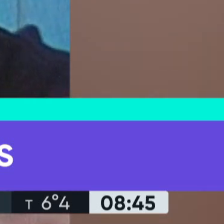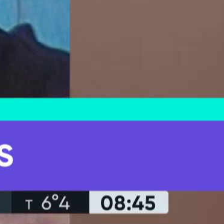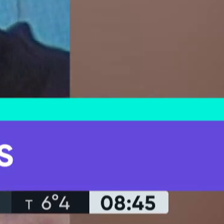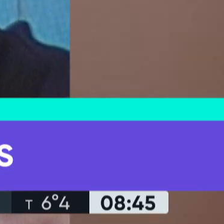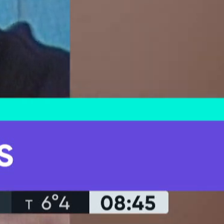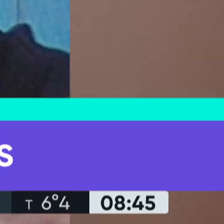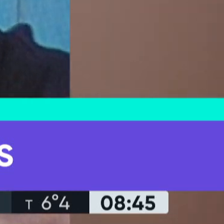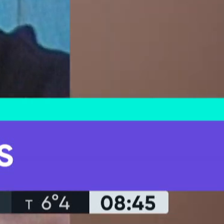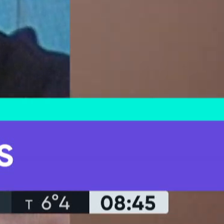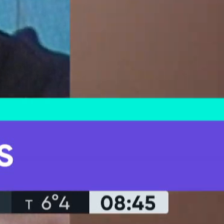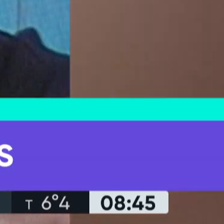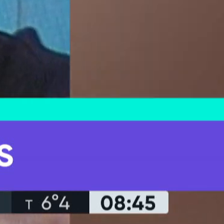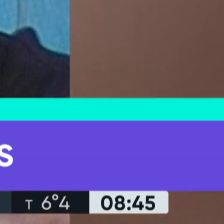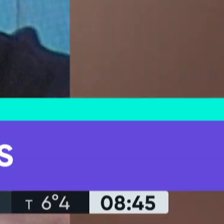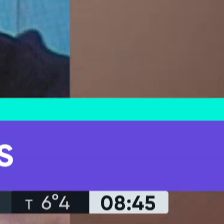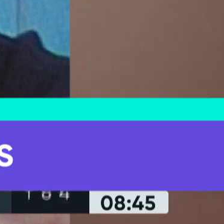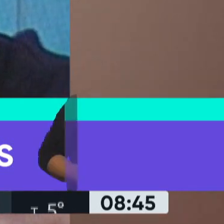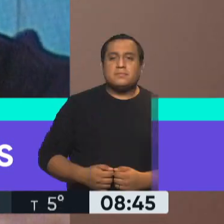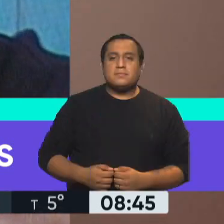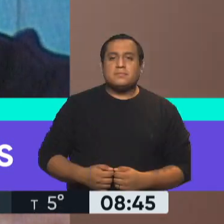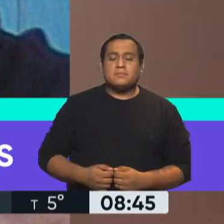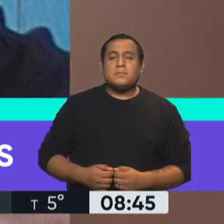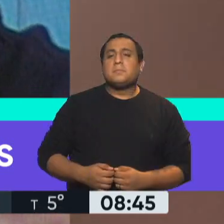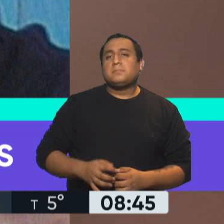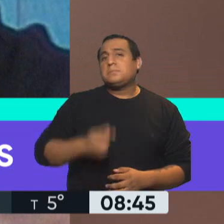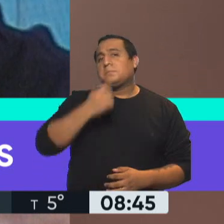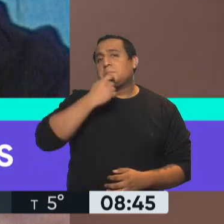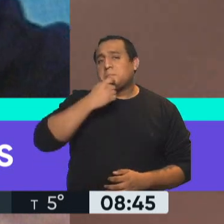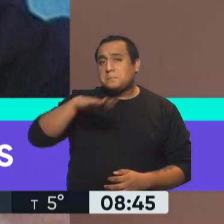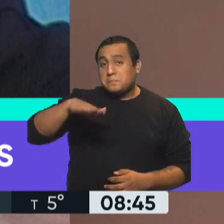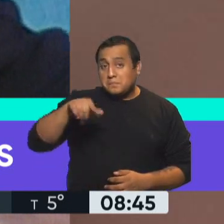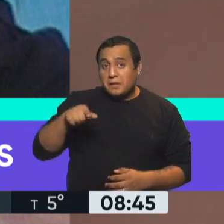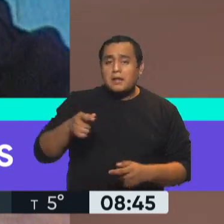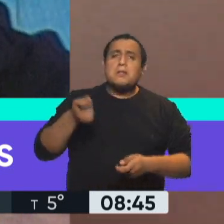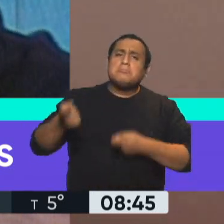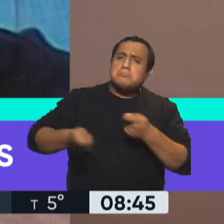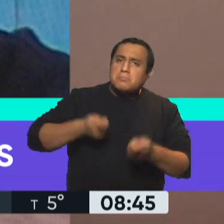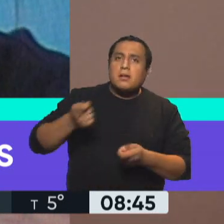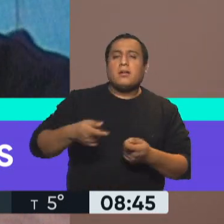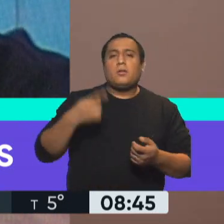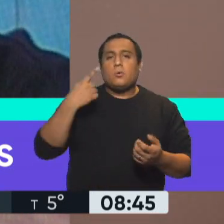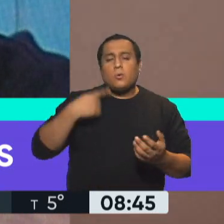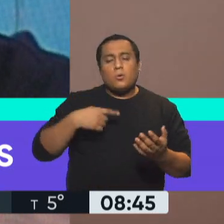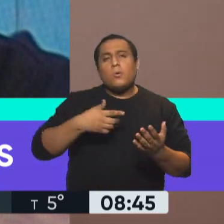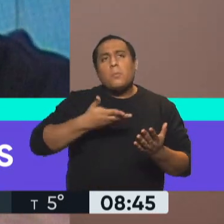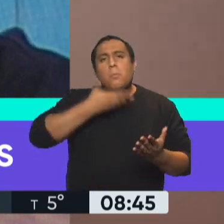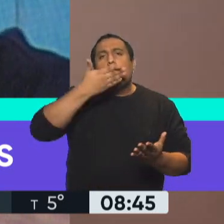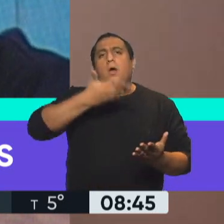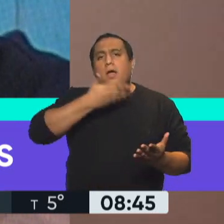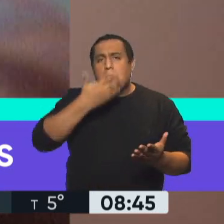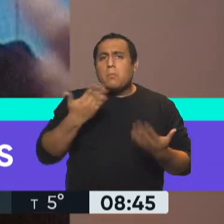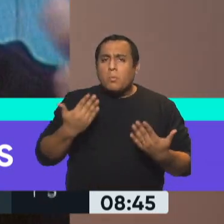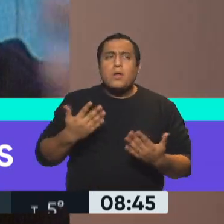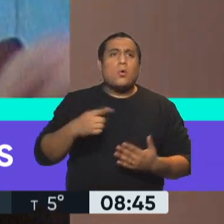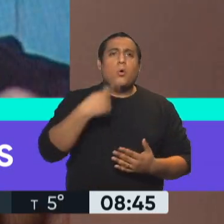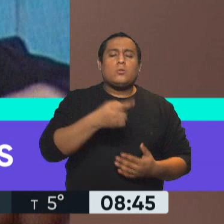que un chico que danza, un chico que puede decir un poema, uh-huh, con garbo, una criatura que puede